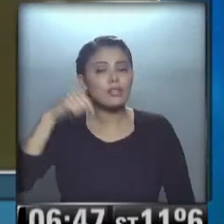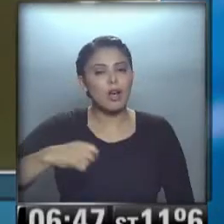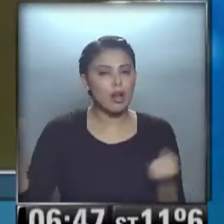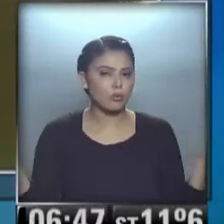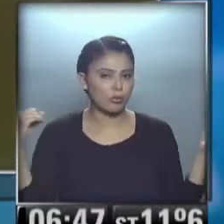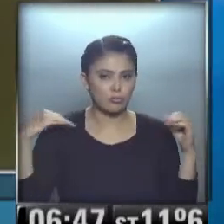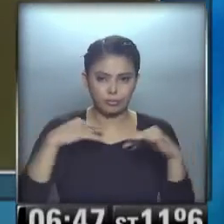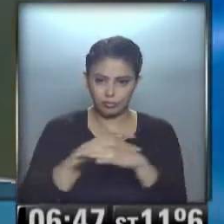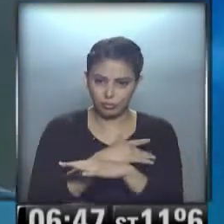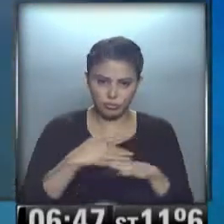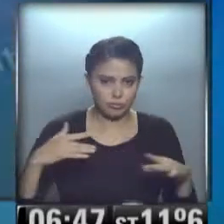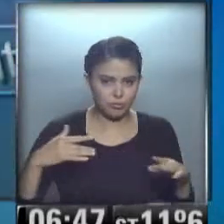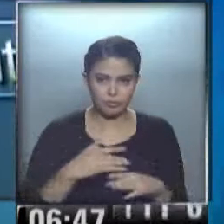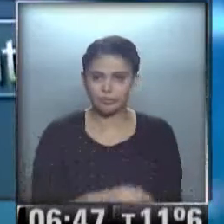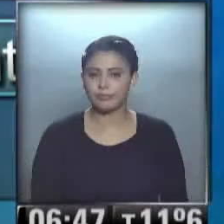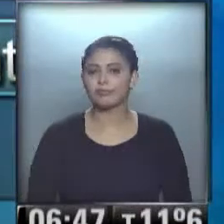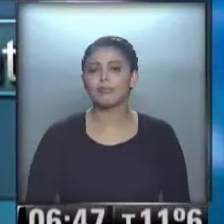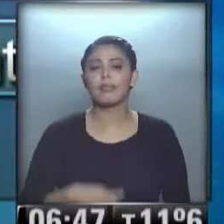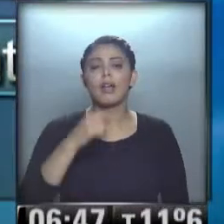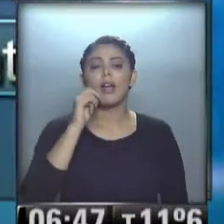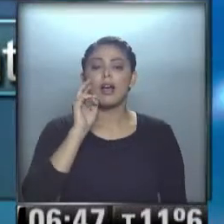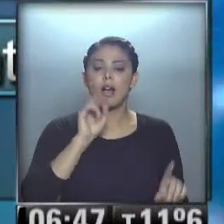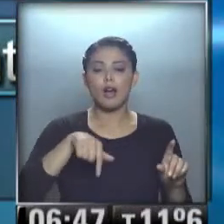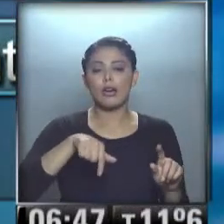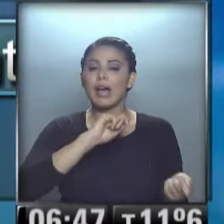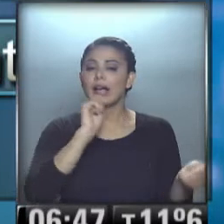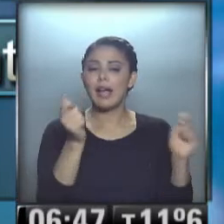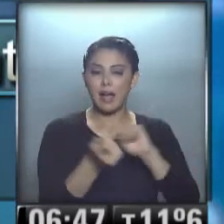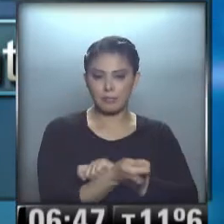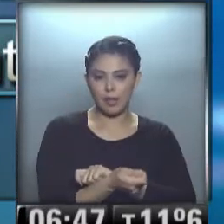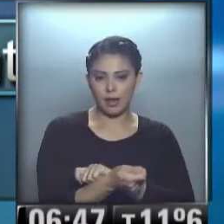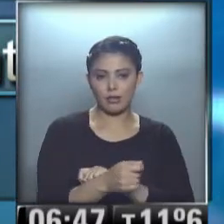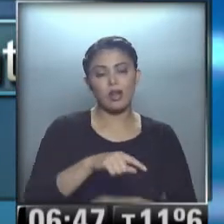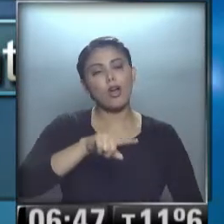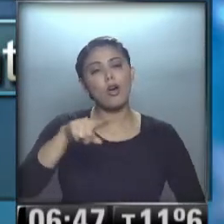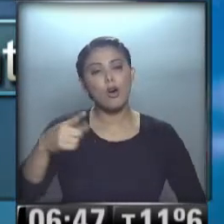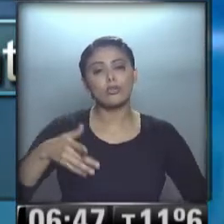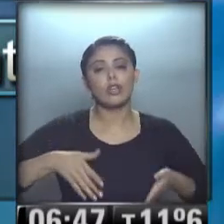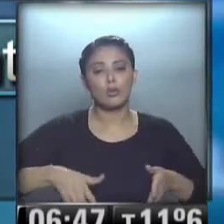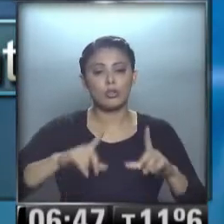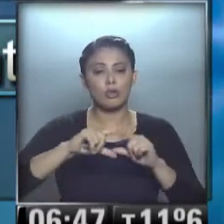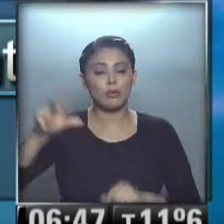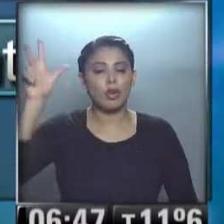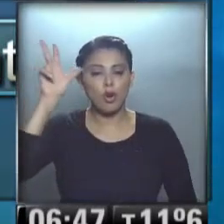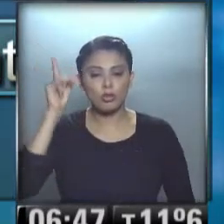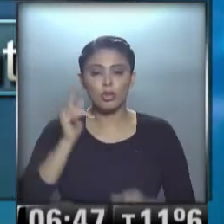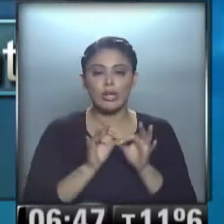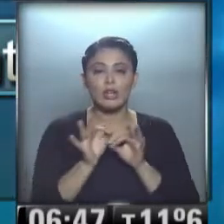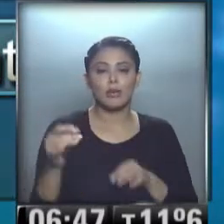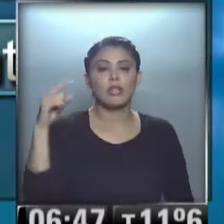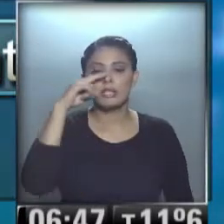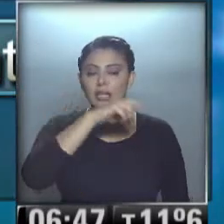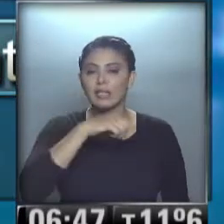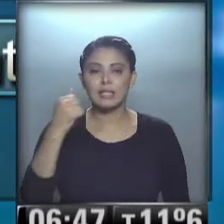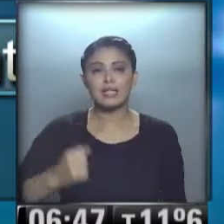tránsito y mucho movimiento de vehículos en general. Dejamos atrás este sector en busca ahora de la ruta 8, kilómetros 76